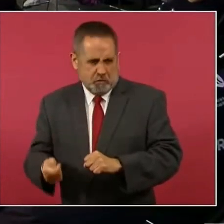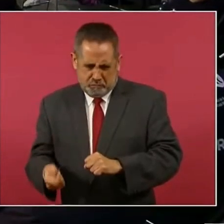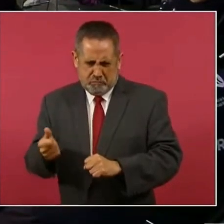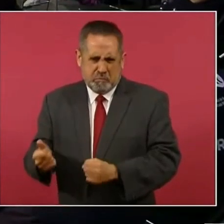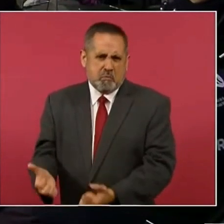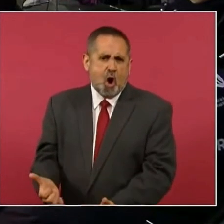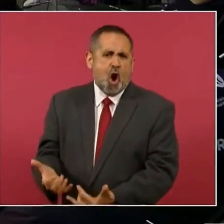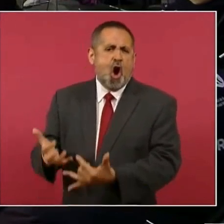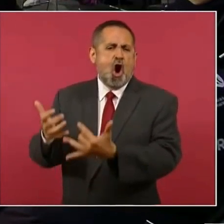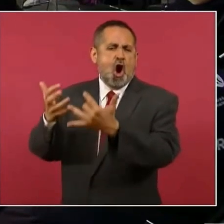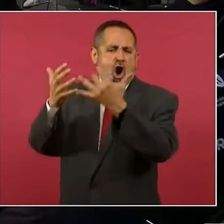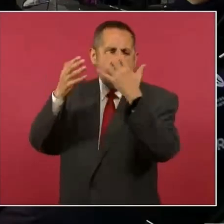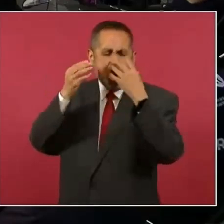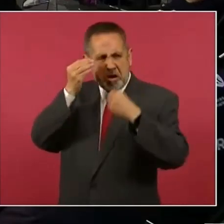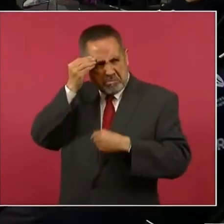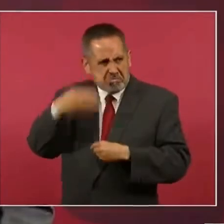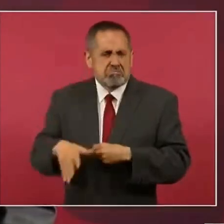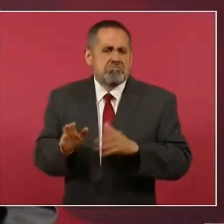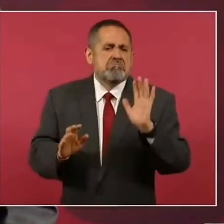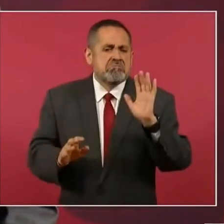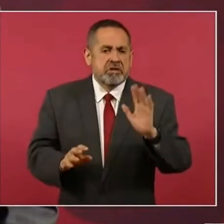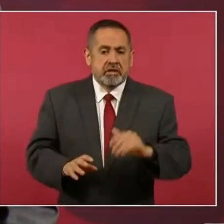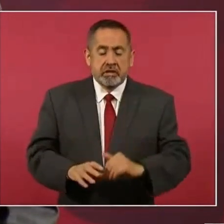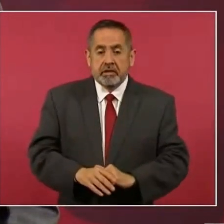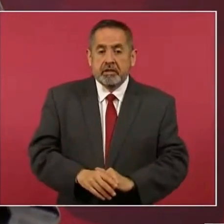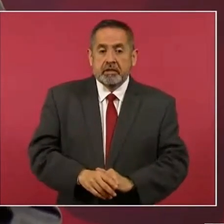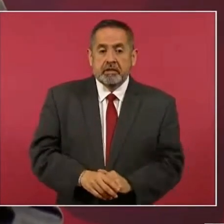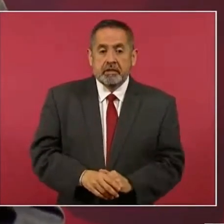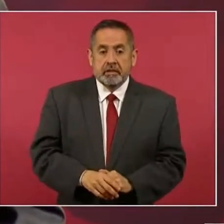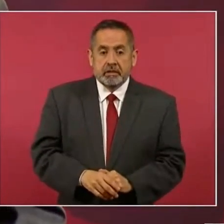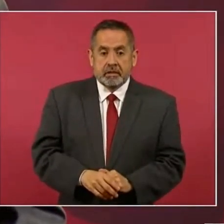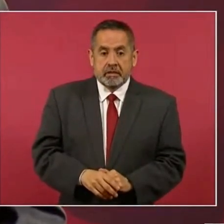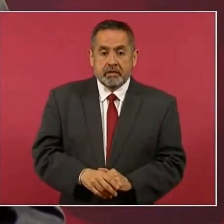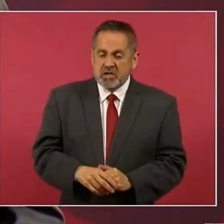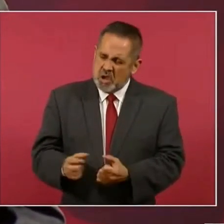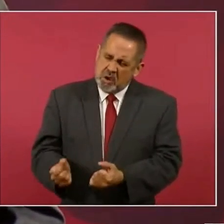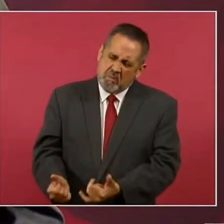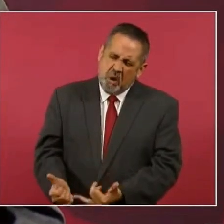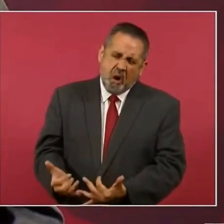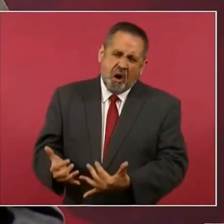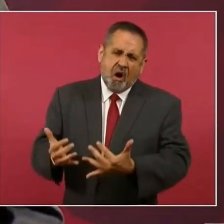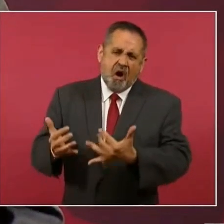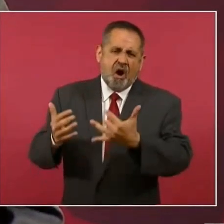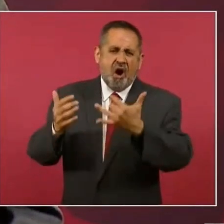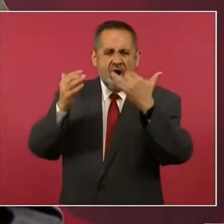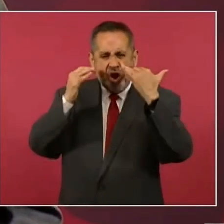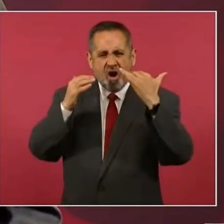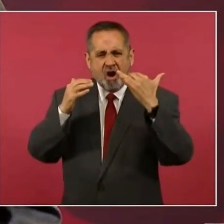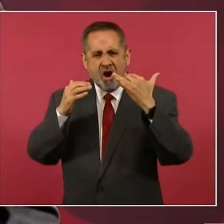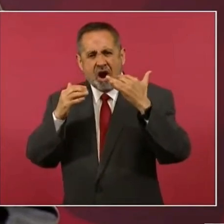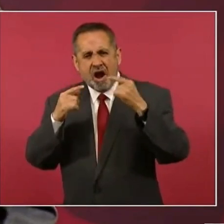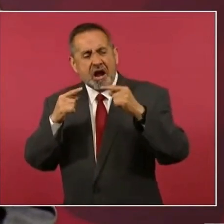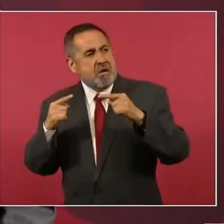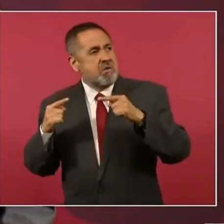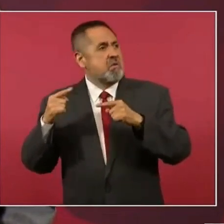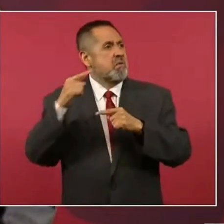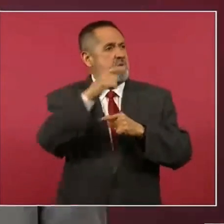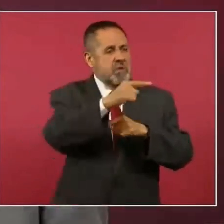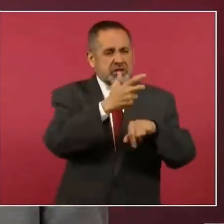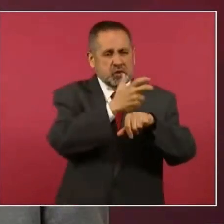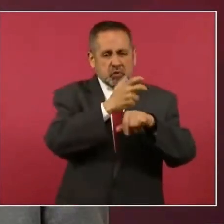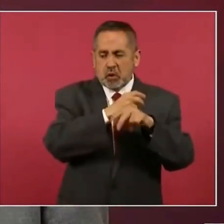a todos los pozos petroleros y se va a ver el incendio hasta en Nueva Orleans.